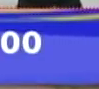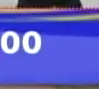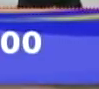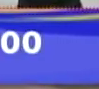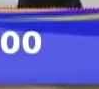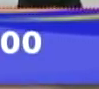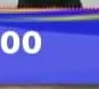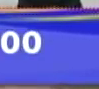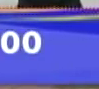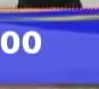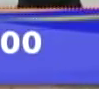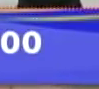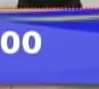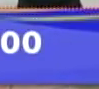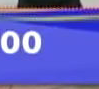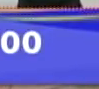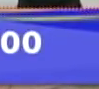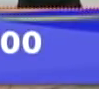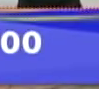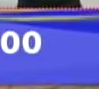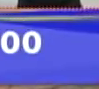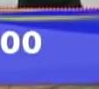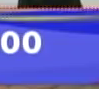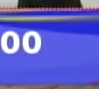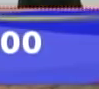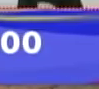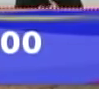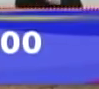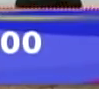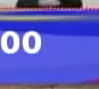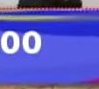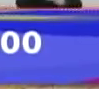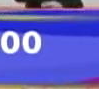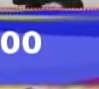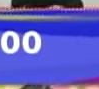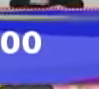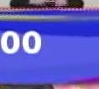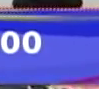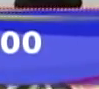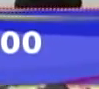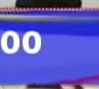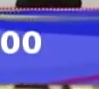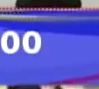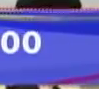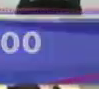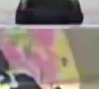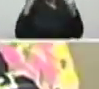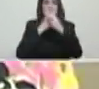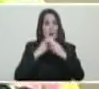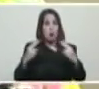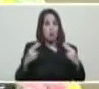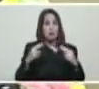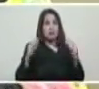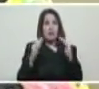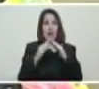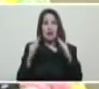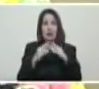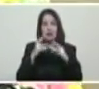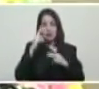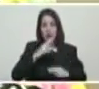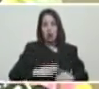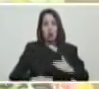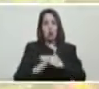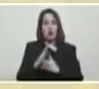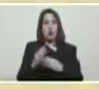presidente haciendo cumplir La promesa de la vivienda digna para el